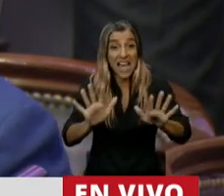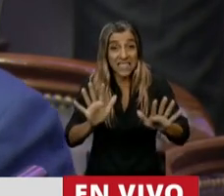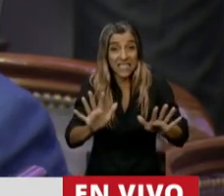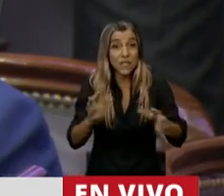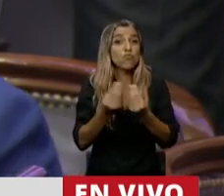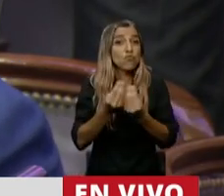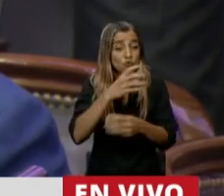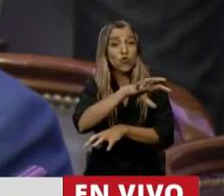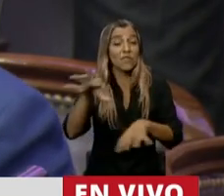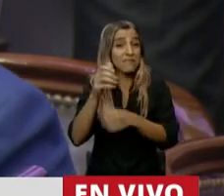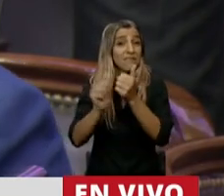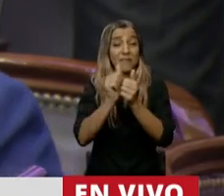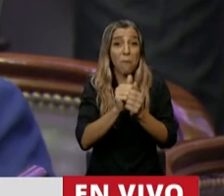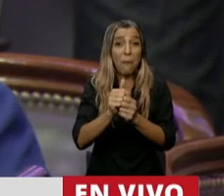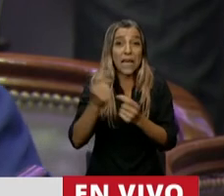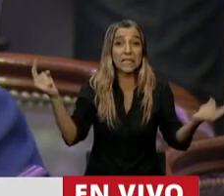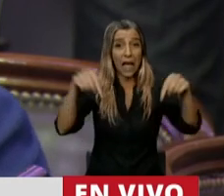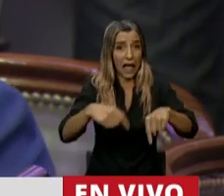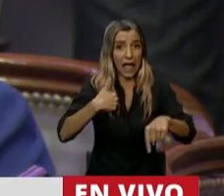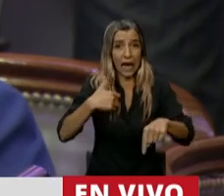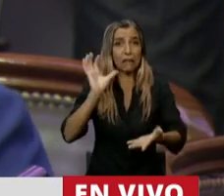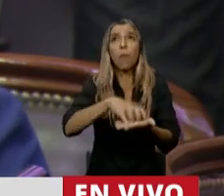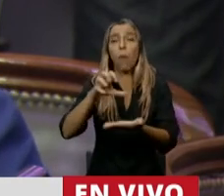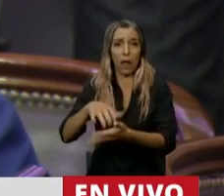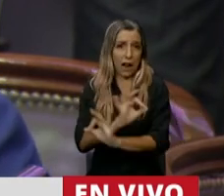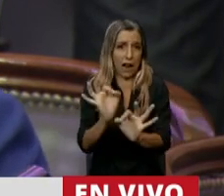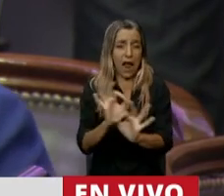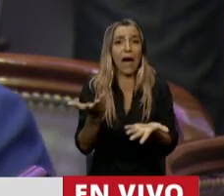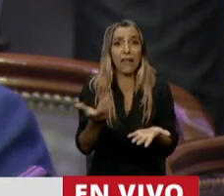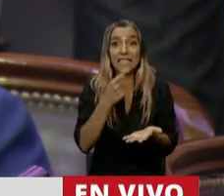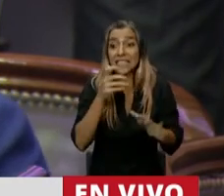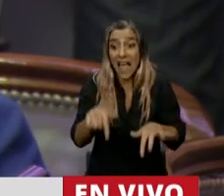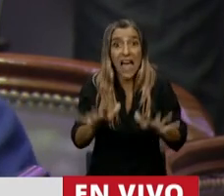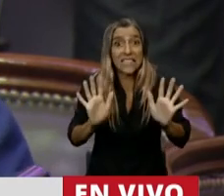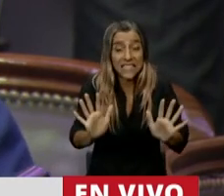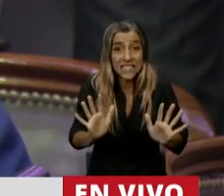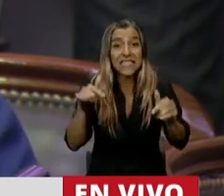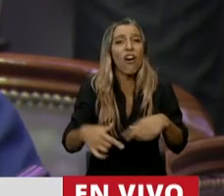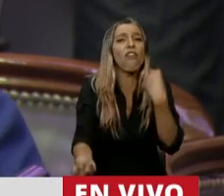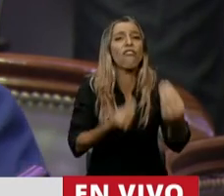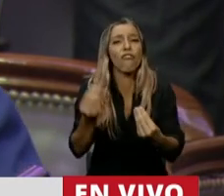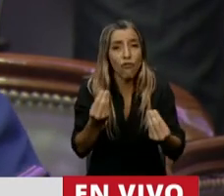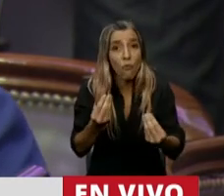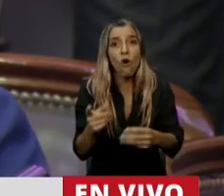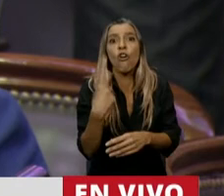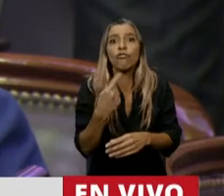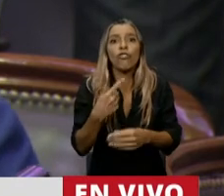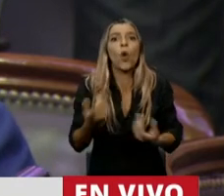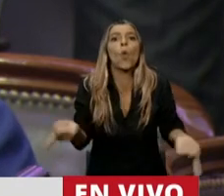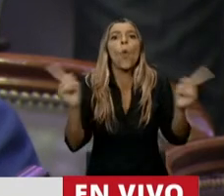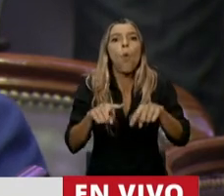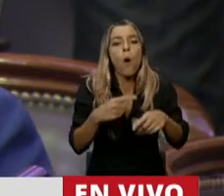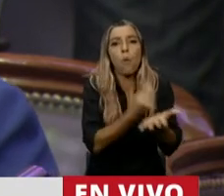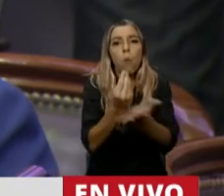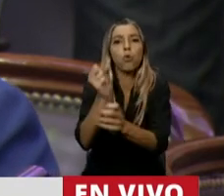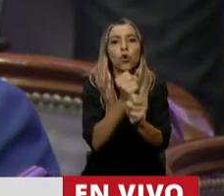país, en la Argentina, ¿de qué manera vamos a recuperar los más de 4 millones de puestos de trabajo que se han